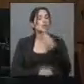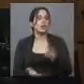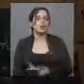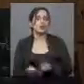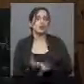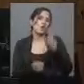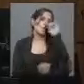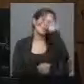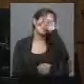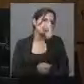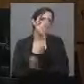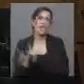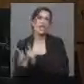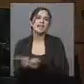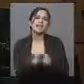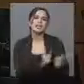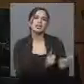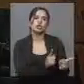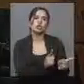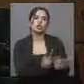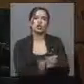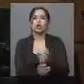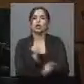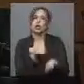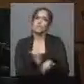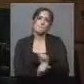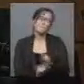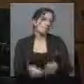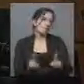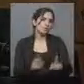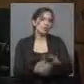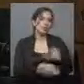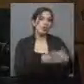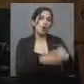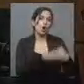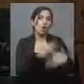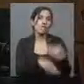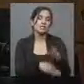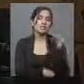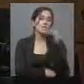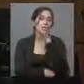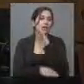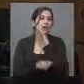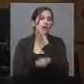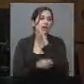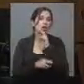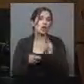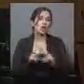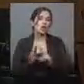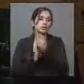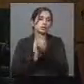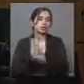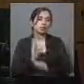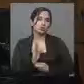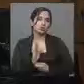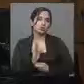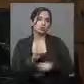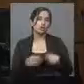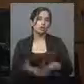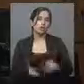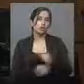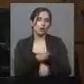gestión... ...que han impedido poder avanzar más rápido... ...en la ejecución presupuestaria durante este año. Sin embargo, creo que